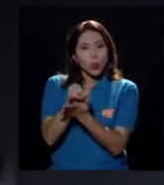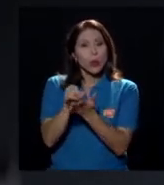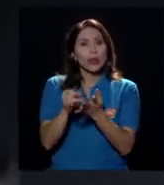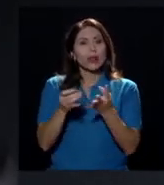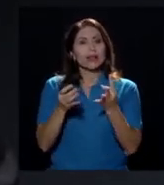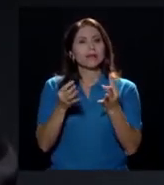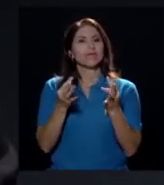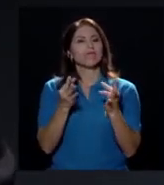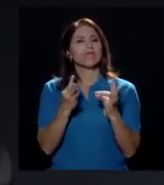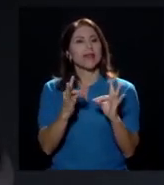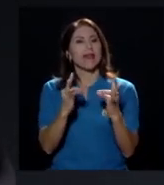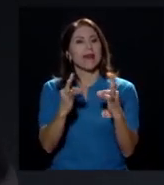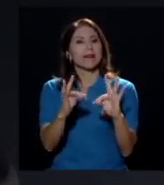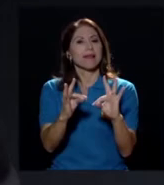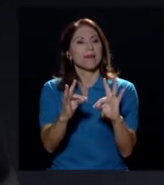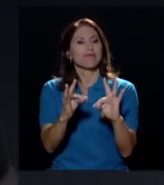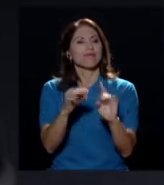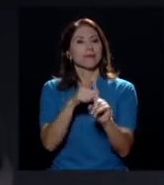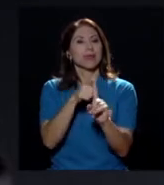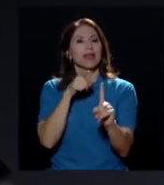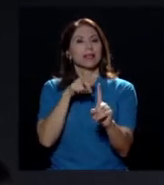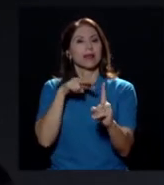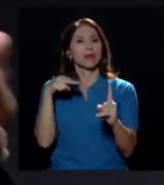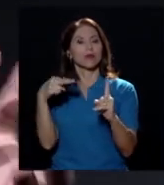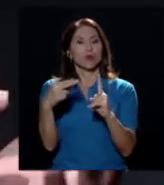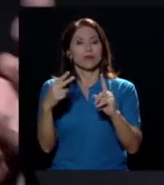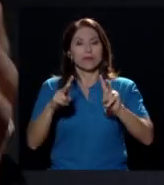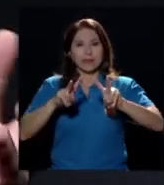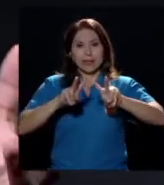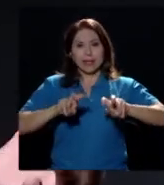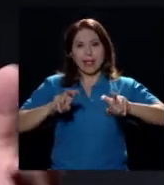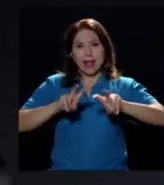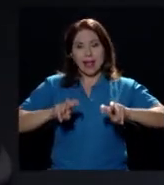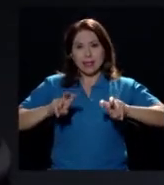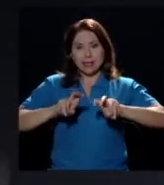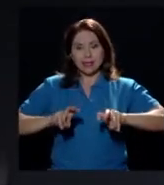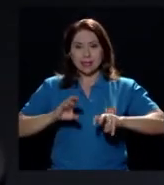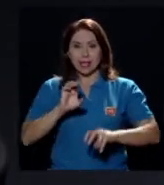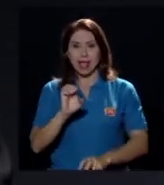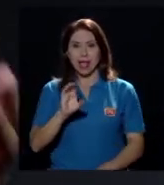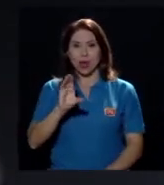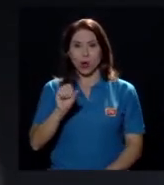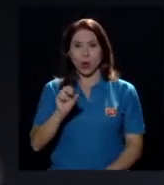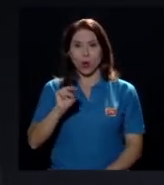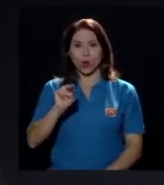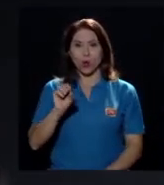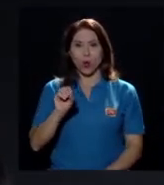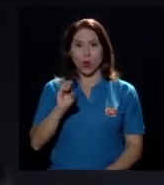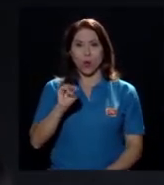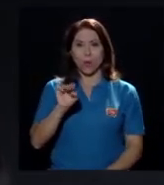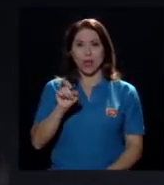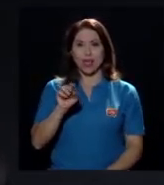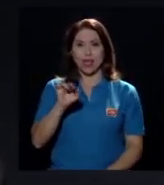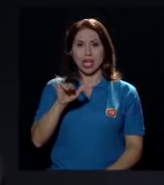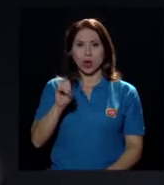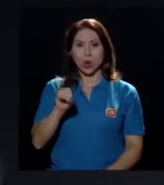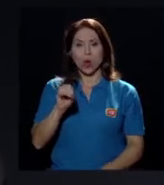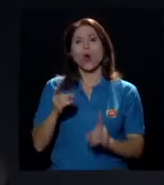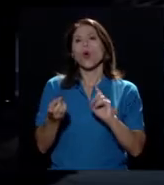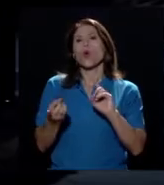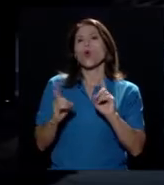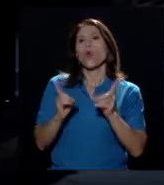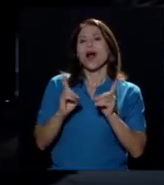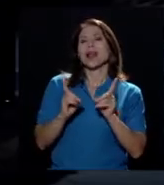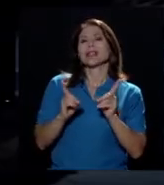aproximación desde el punto de vista de análisis econométrico de cuáles han sido los efectos. Perdón,